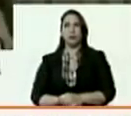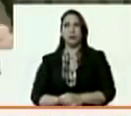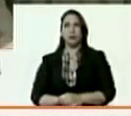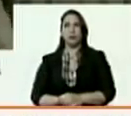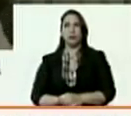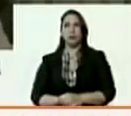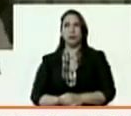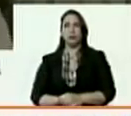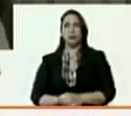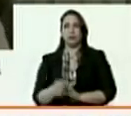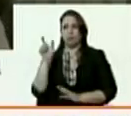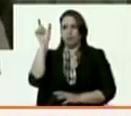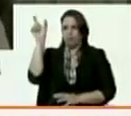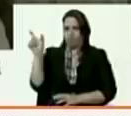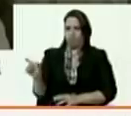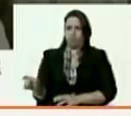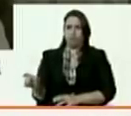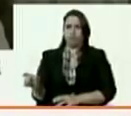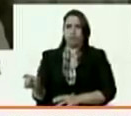espuria,